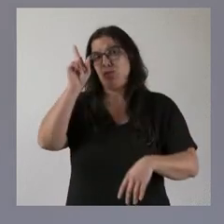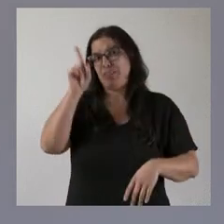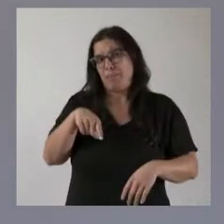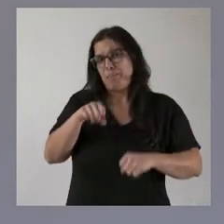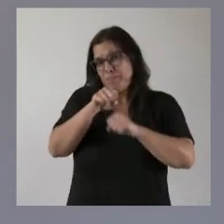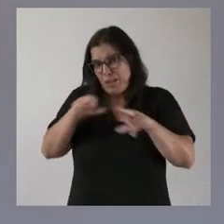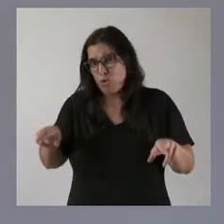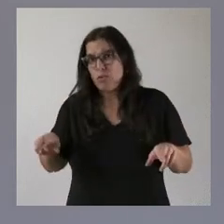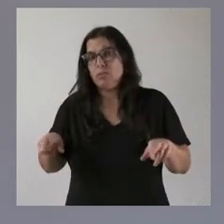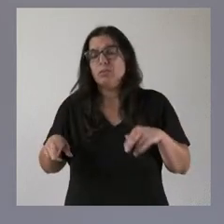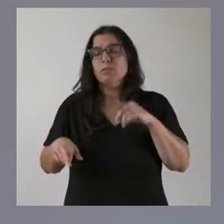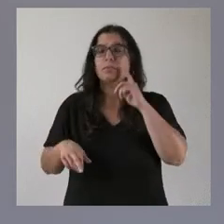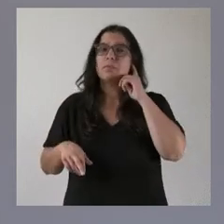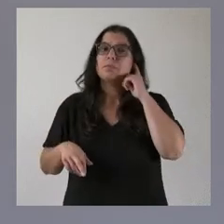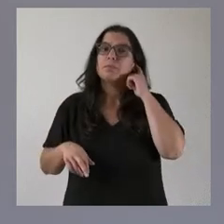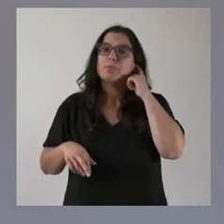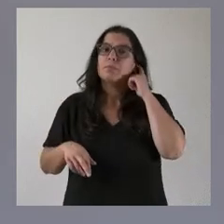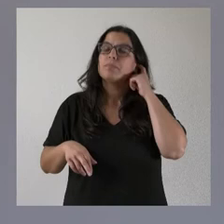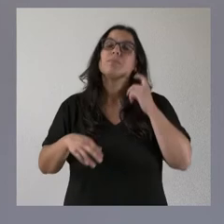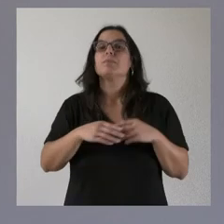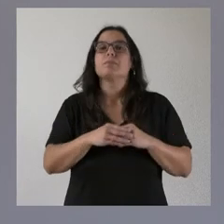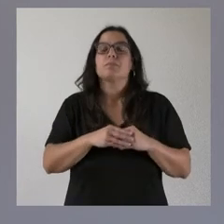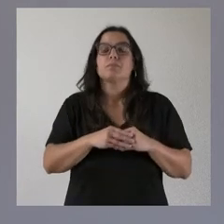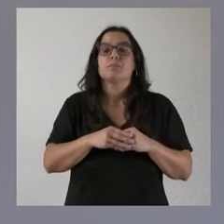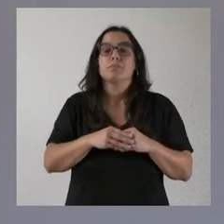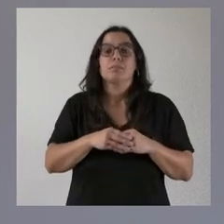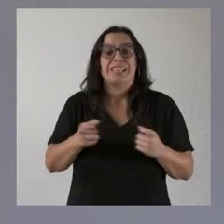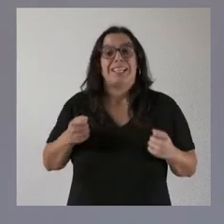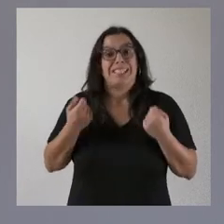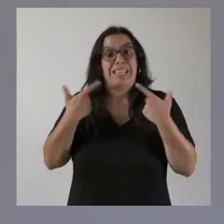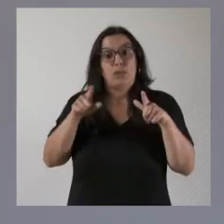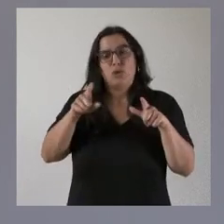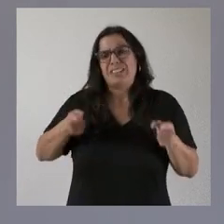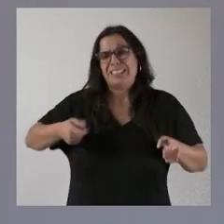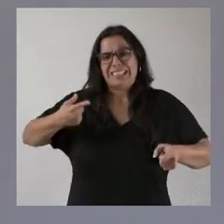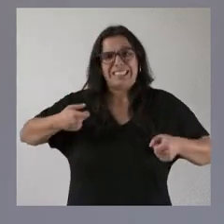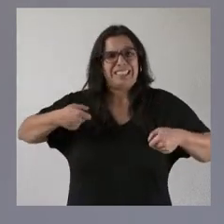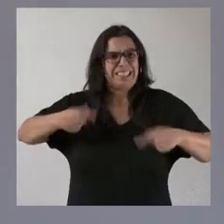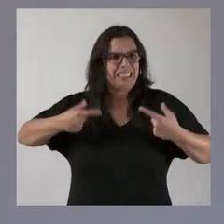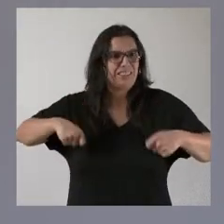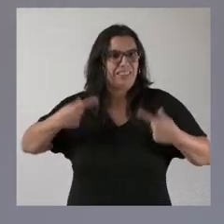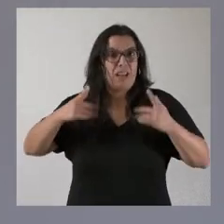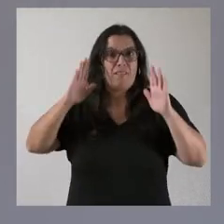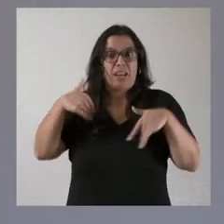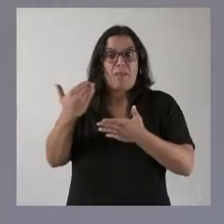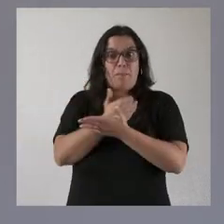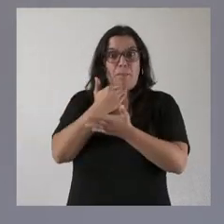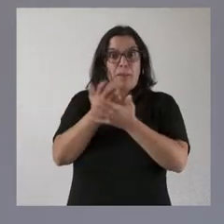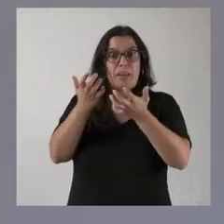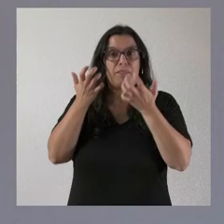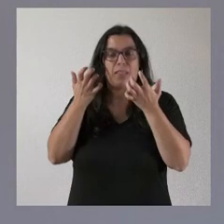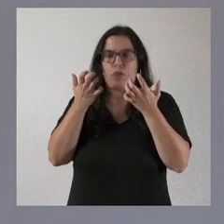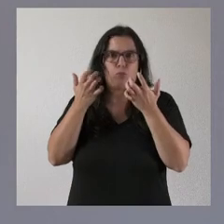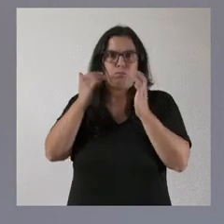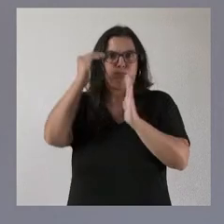peores los costes que ha soportado el sector pues han hecho bajar sus márgenes o incluso entrar en